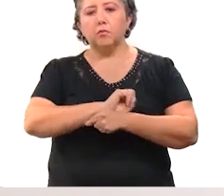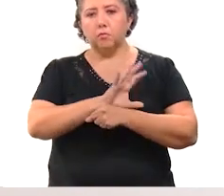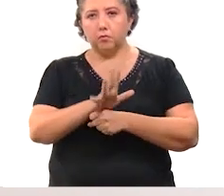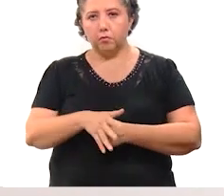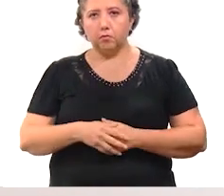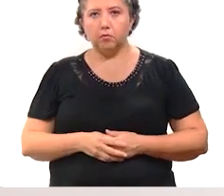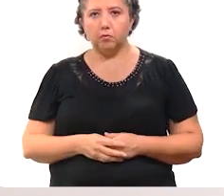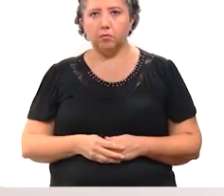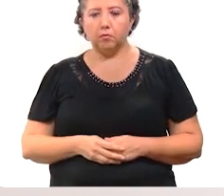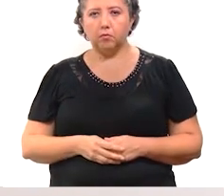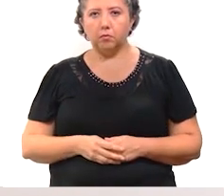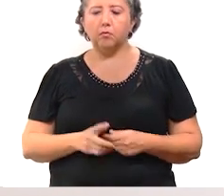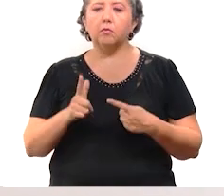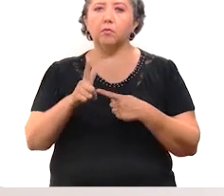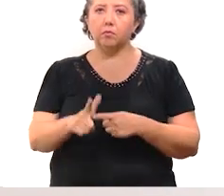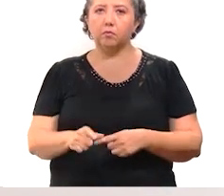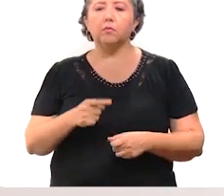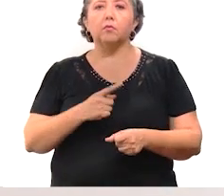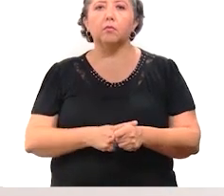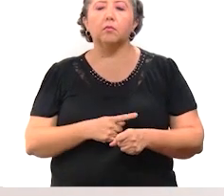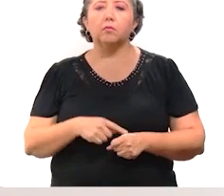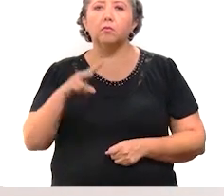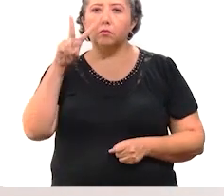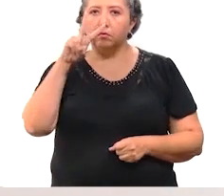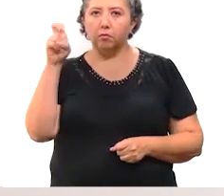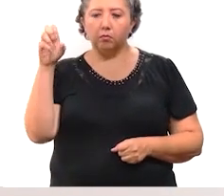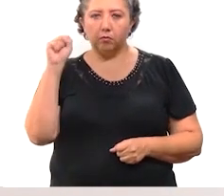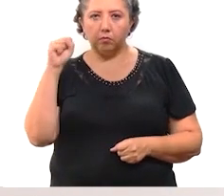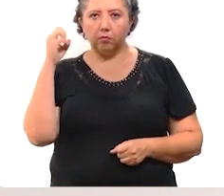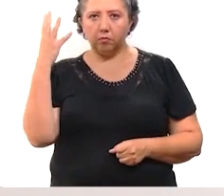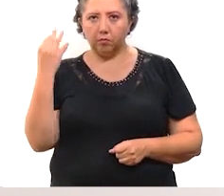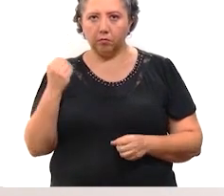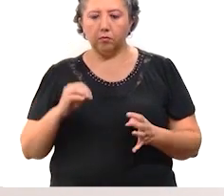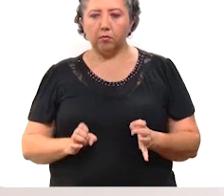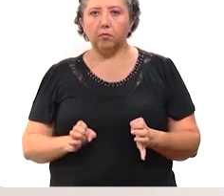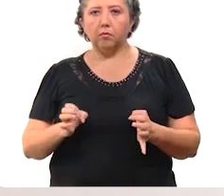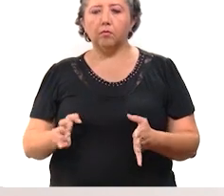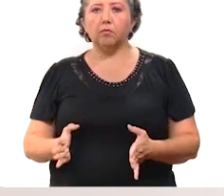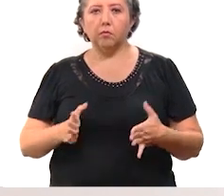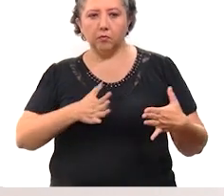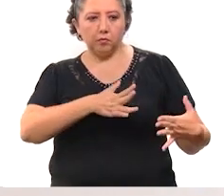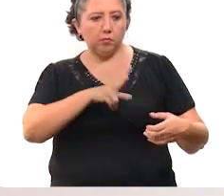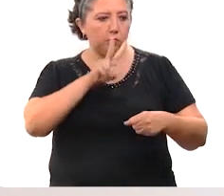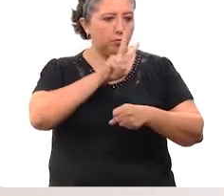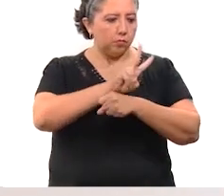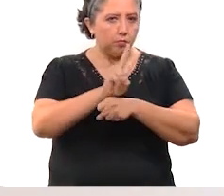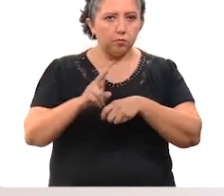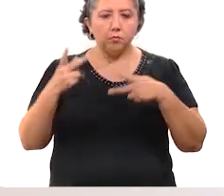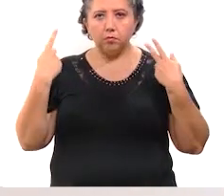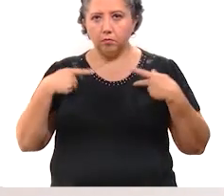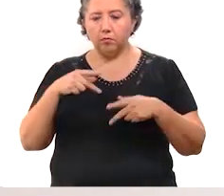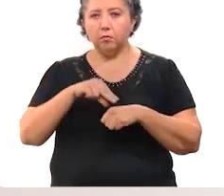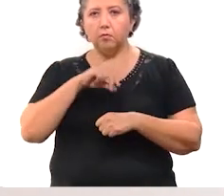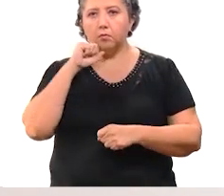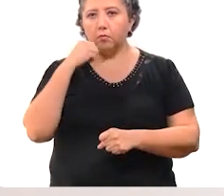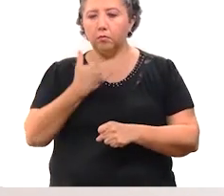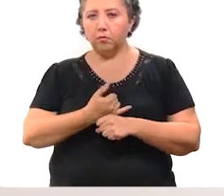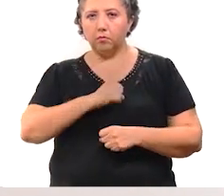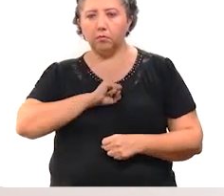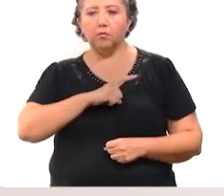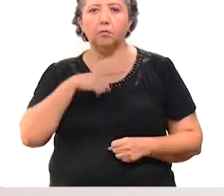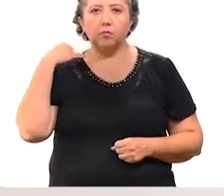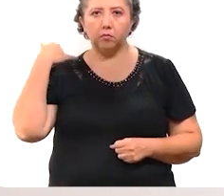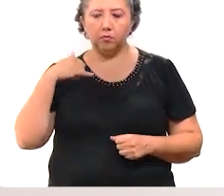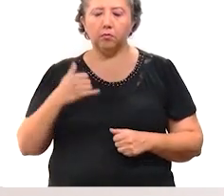causa del coronavirus. De los casos activos, 269 están estables, aislados, monitoreados por personal